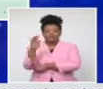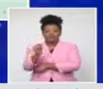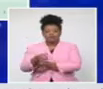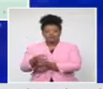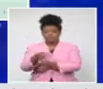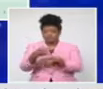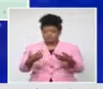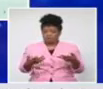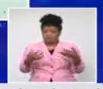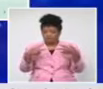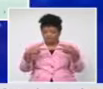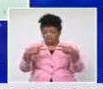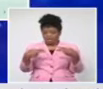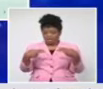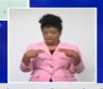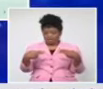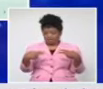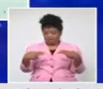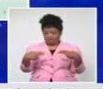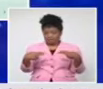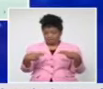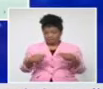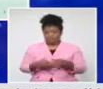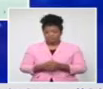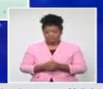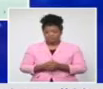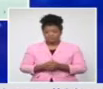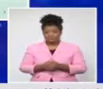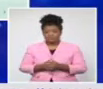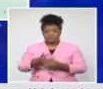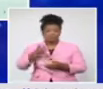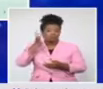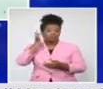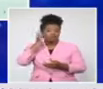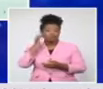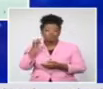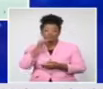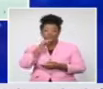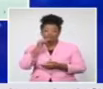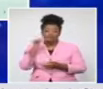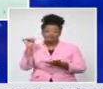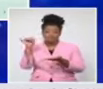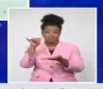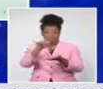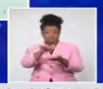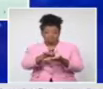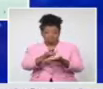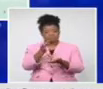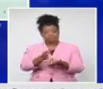el municipio de Cárdenas, viajera rusa procedente de este país, de Rusia.